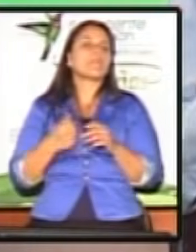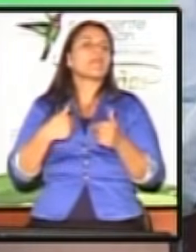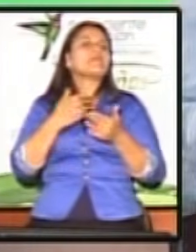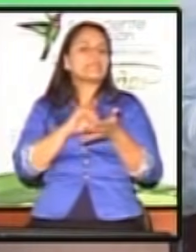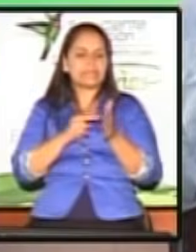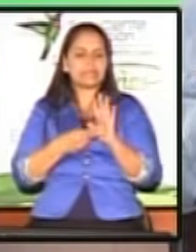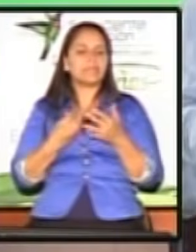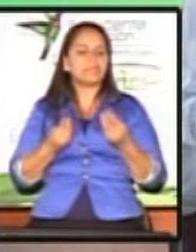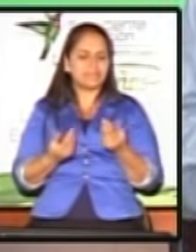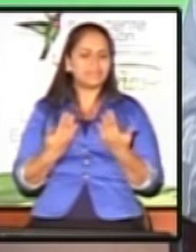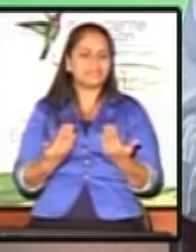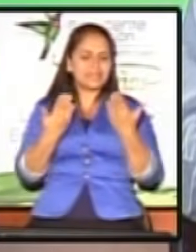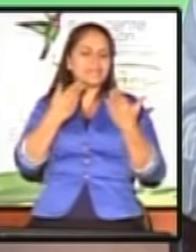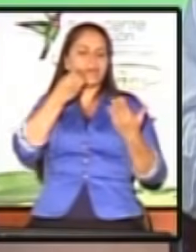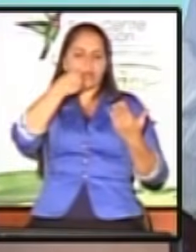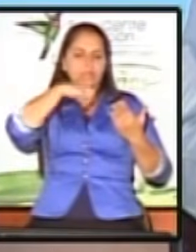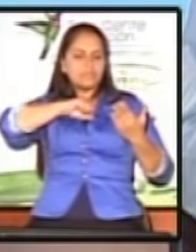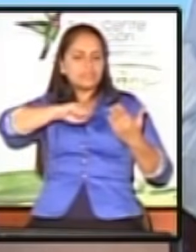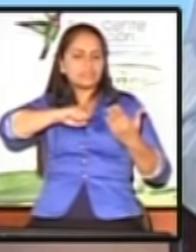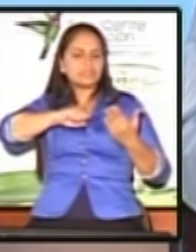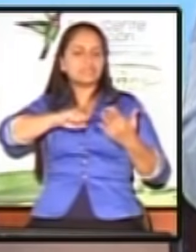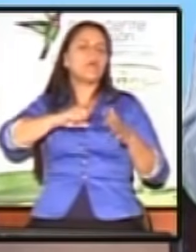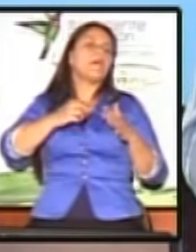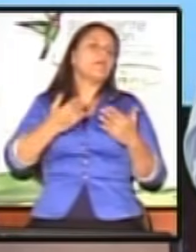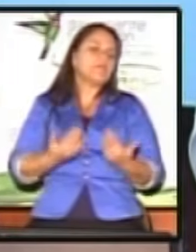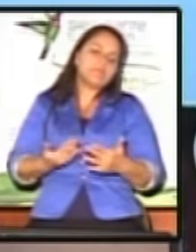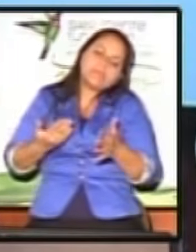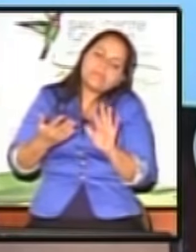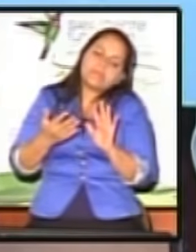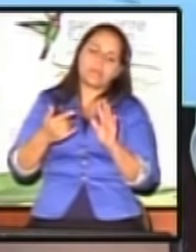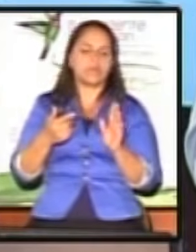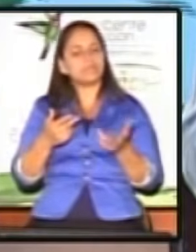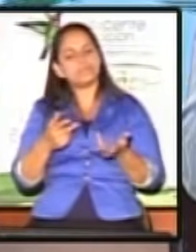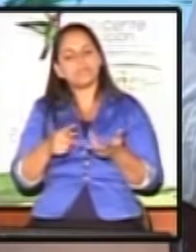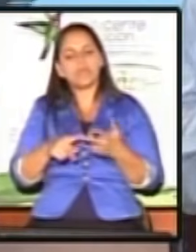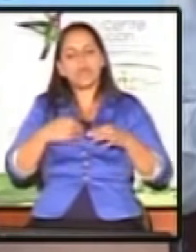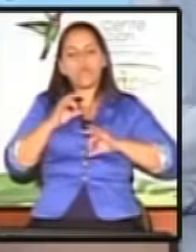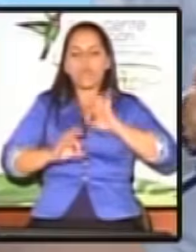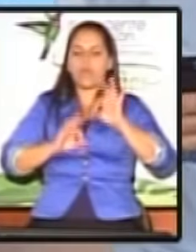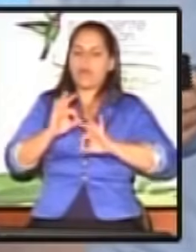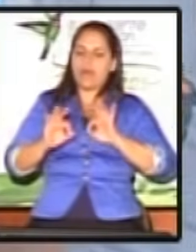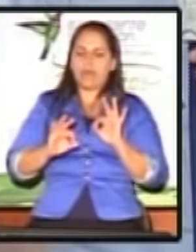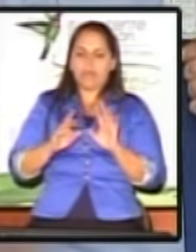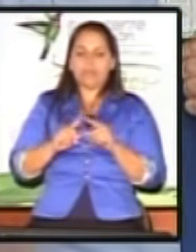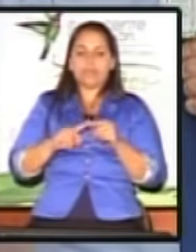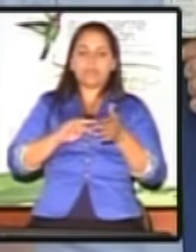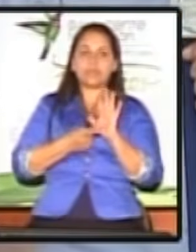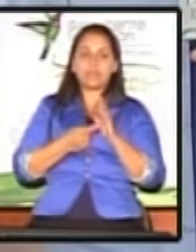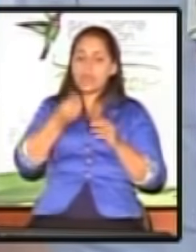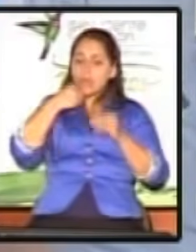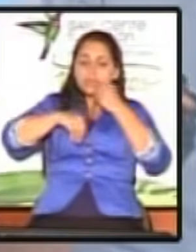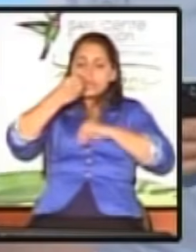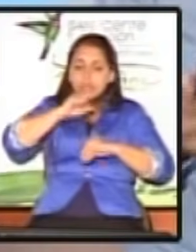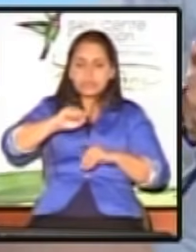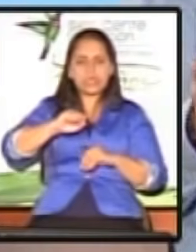nutrir. Y el nutrir vale en un paciente con cuidado paliativo, pero más allá del nutrir necesitamos que